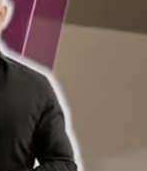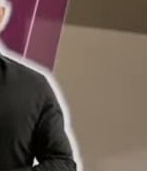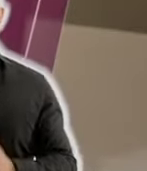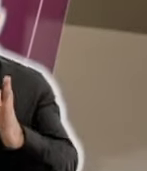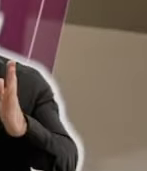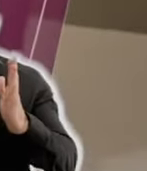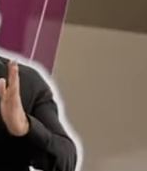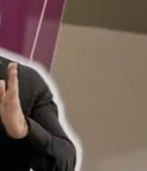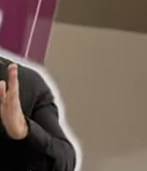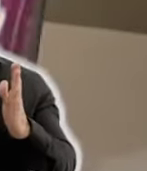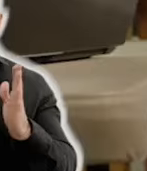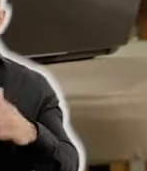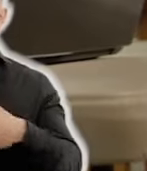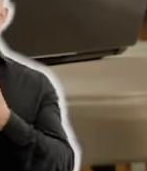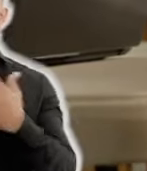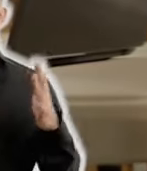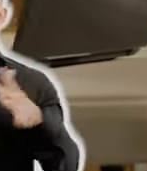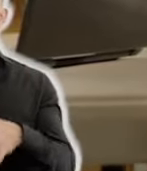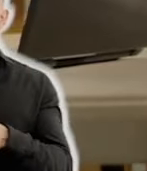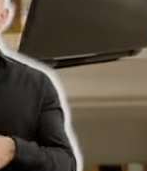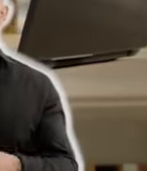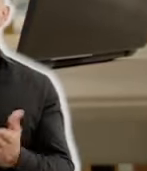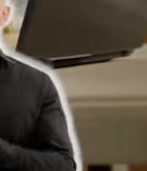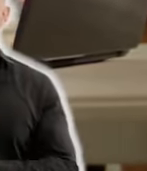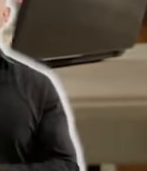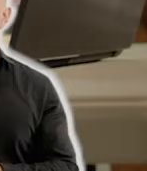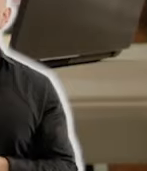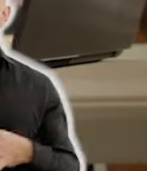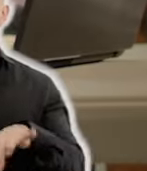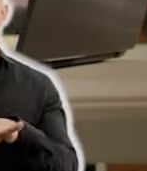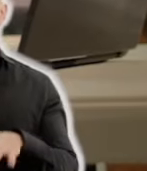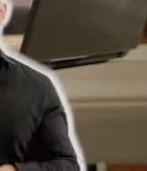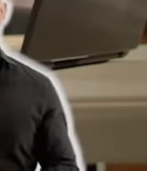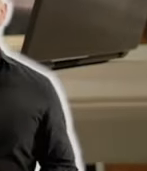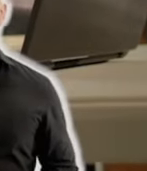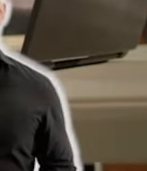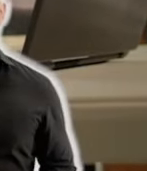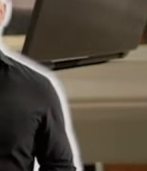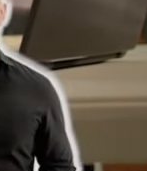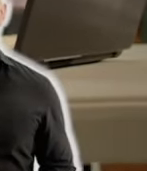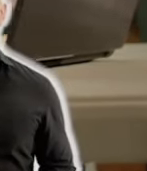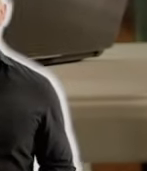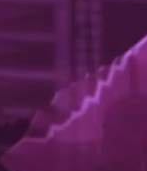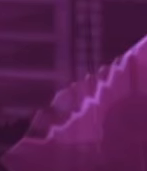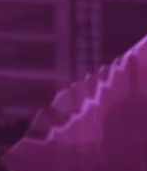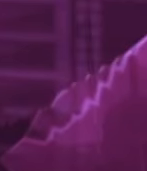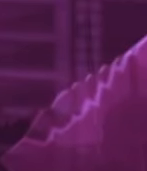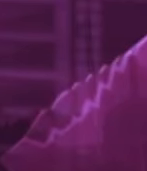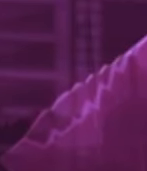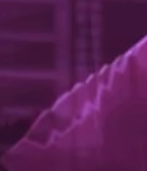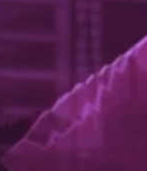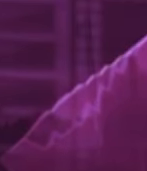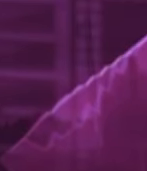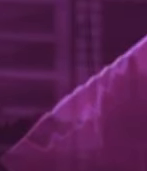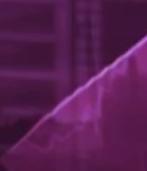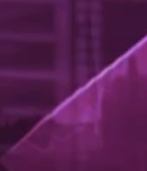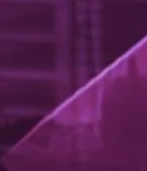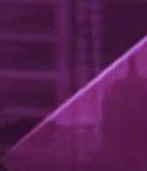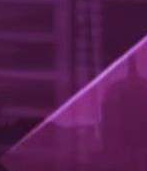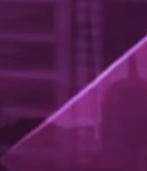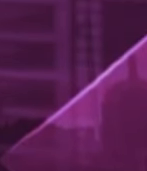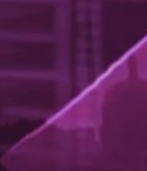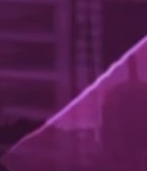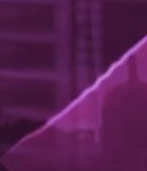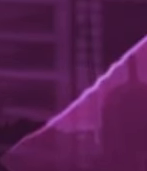pauta-paritaria.ine.mx y consulta los resultados. En estas elecciones, mi decisión es importante. INE. ¿Qué tal? ¿Cómo están?